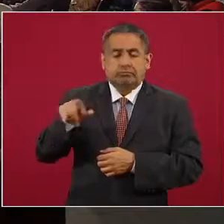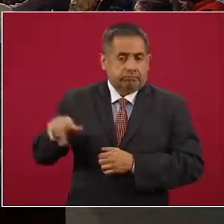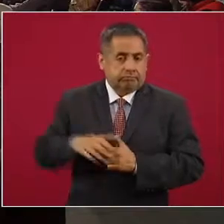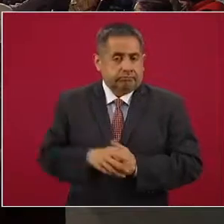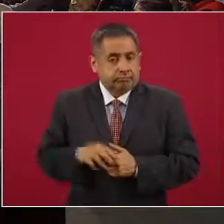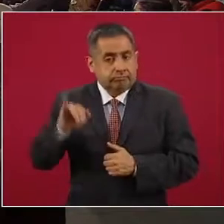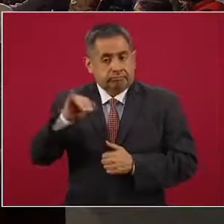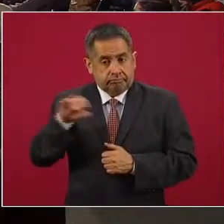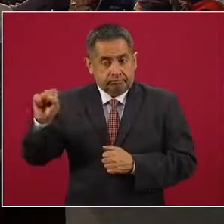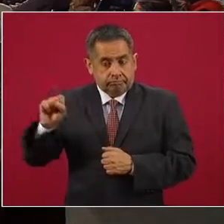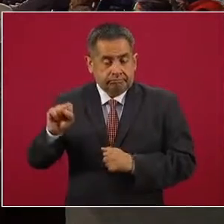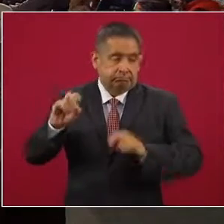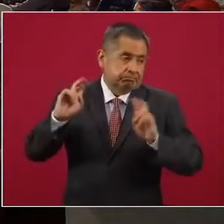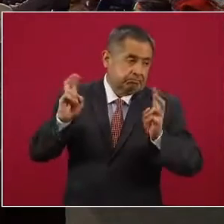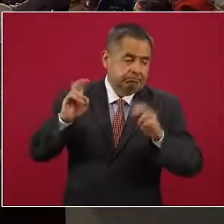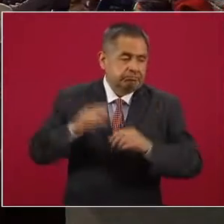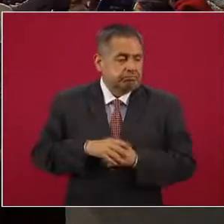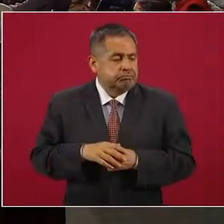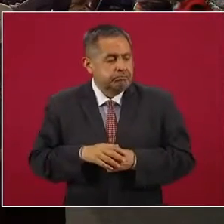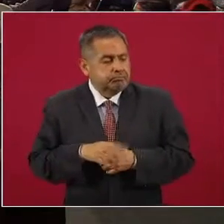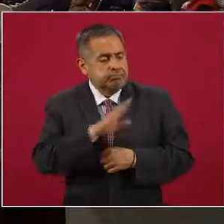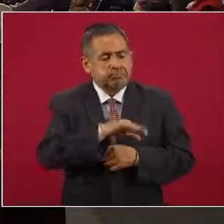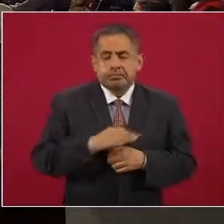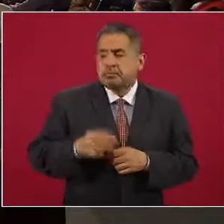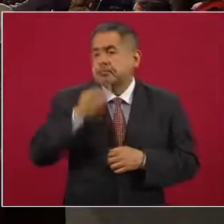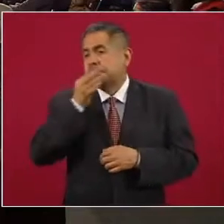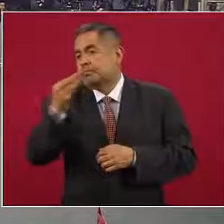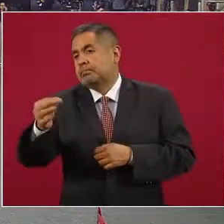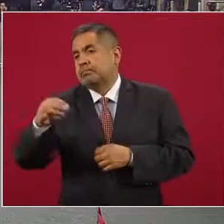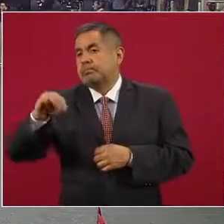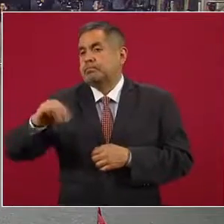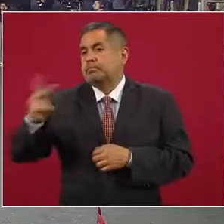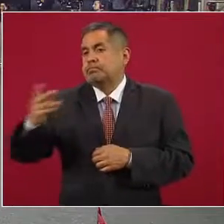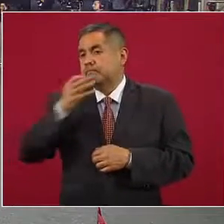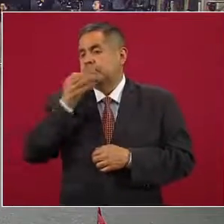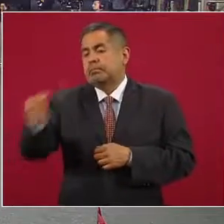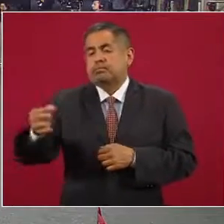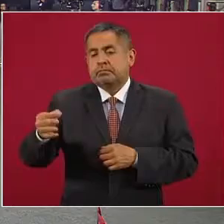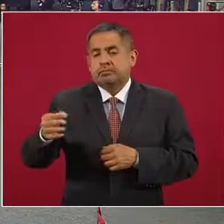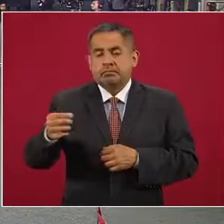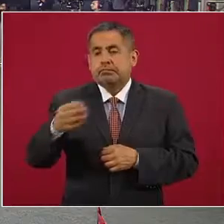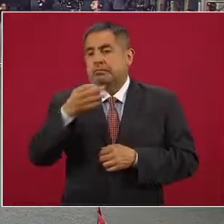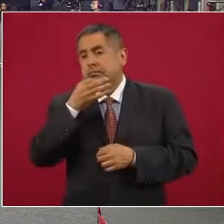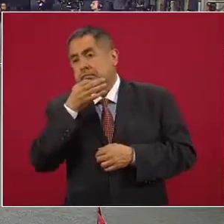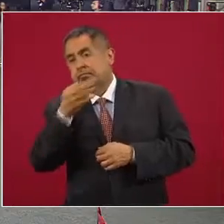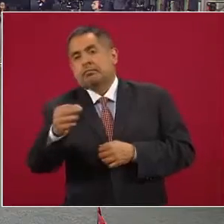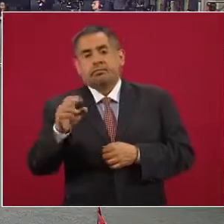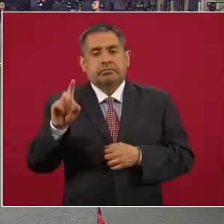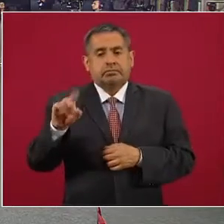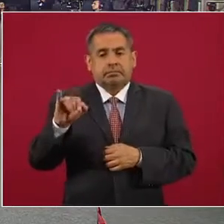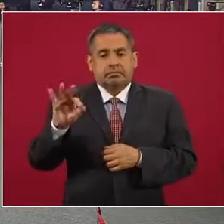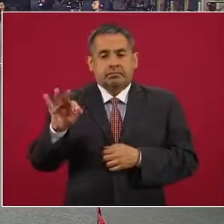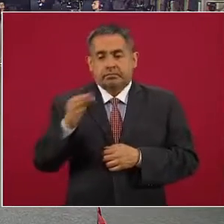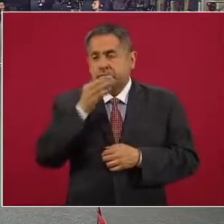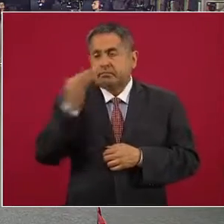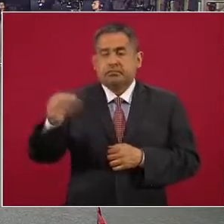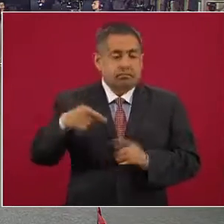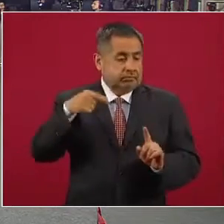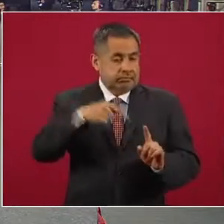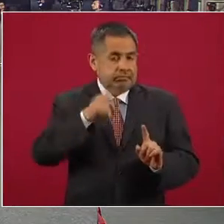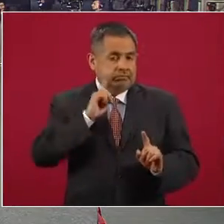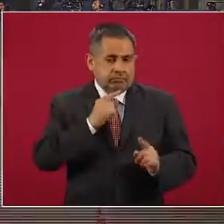IMSS supuestamente notifica al Ministerio Público, al DIF. Esta